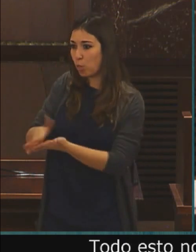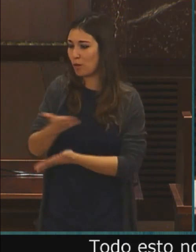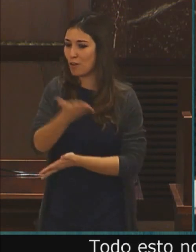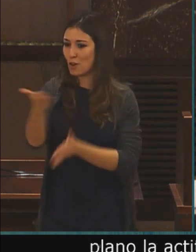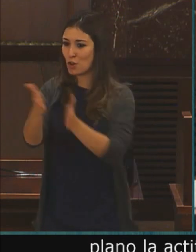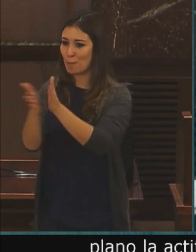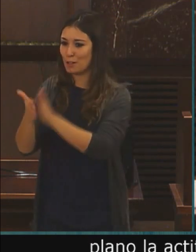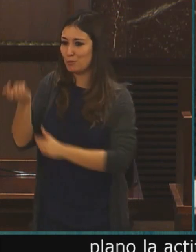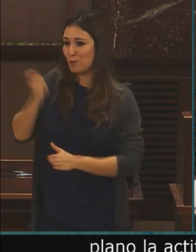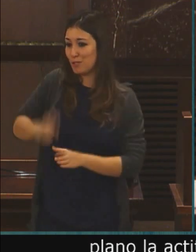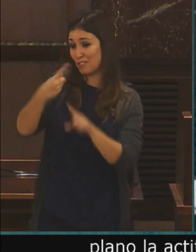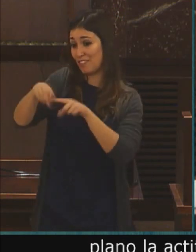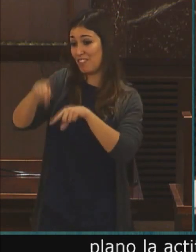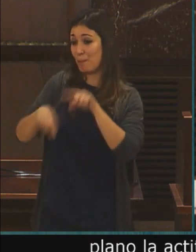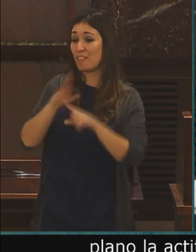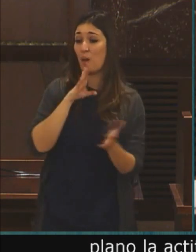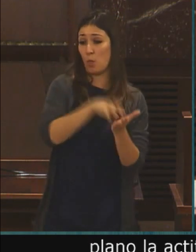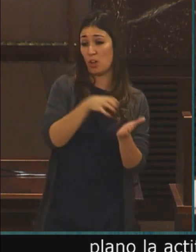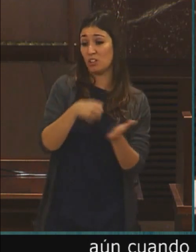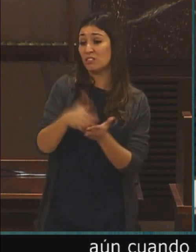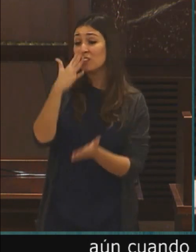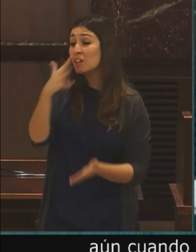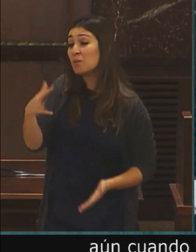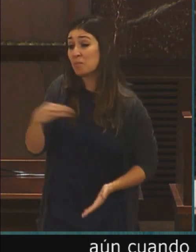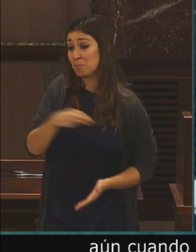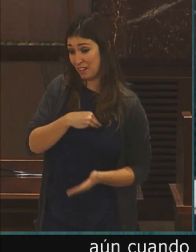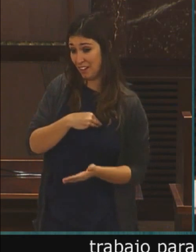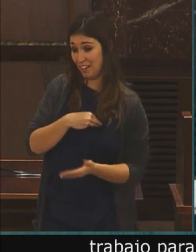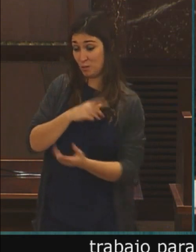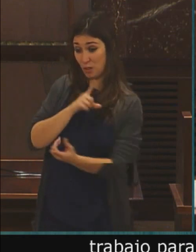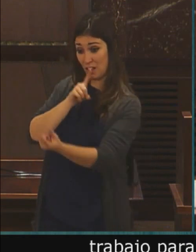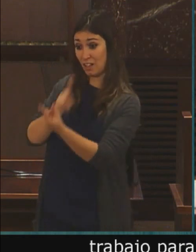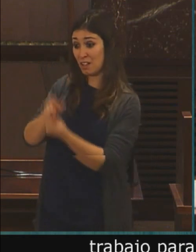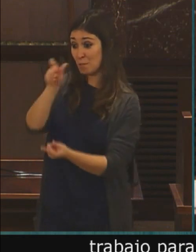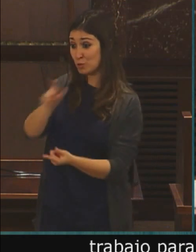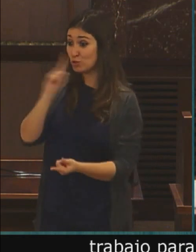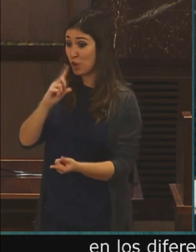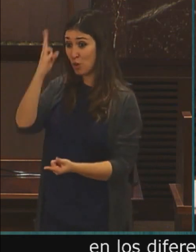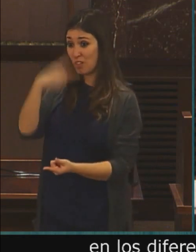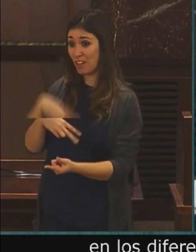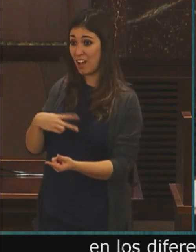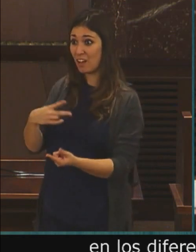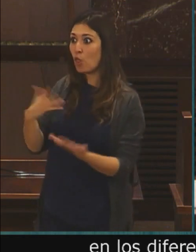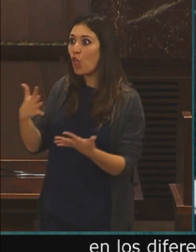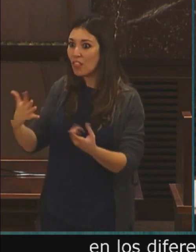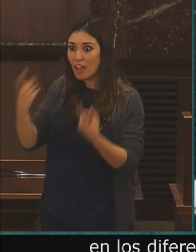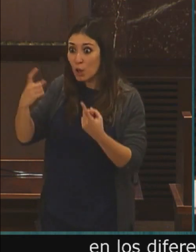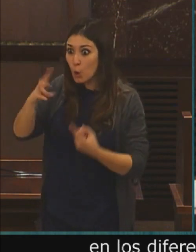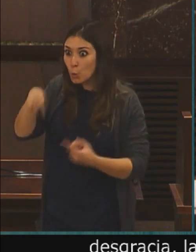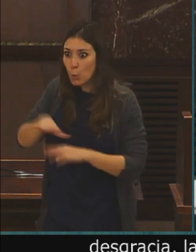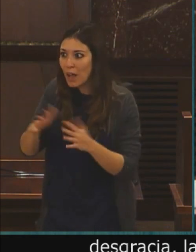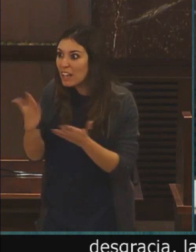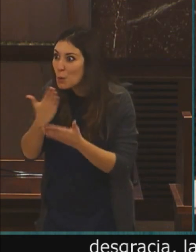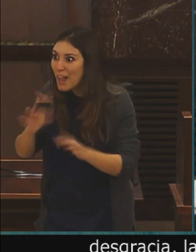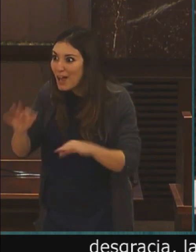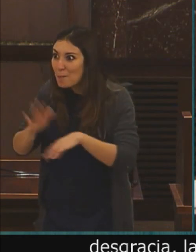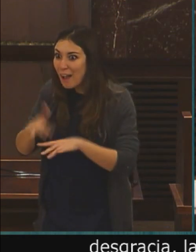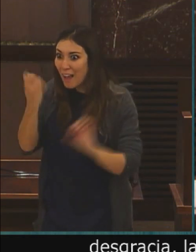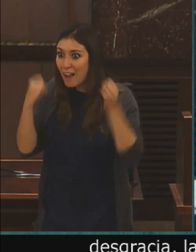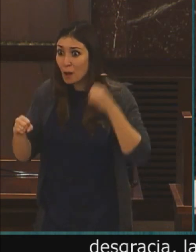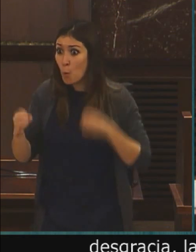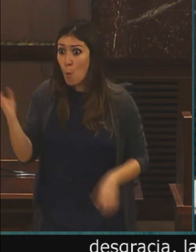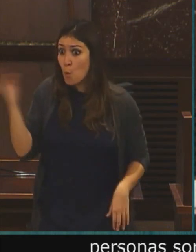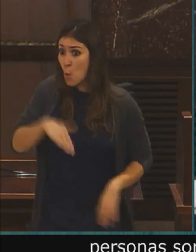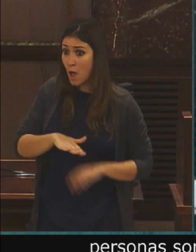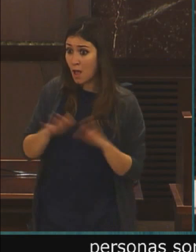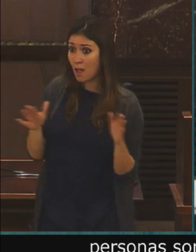profesionales en los diferentes centros. Y, por desgracia, la actitud ante las personas sordociegas no se enseña en ninguna escuela. Nosotros lo que